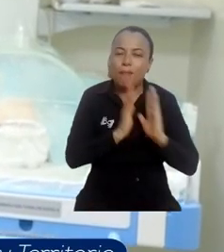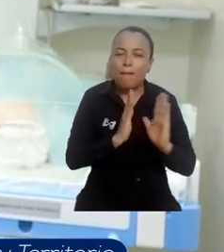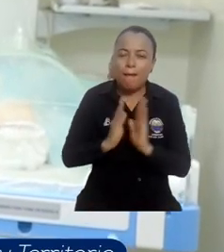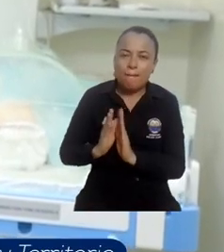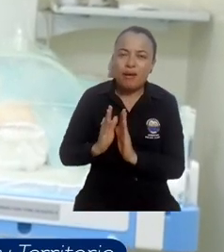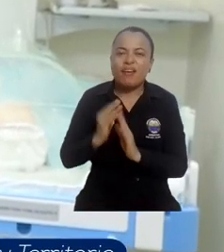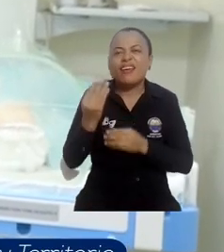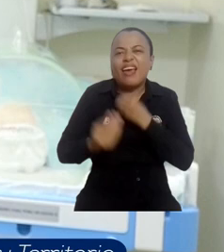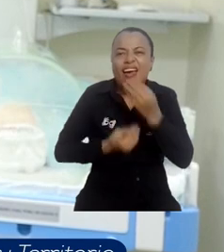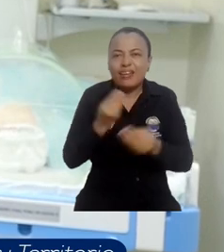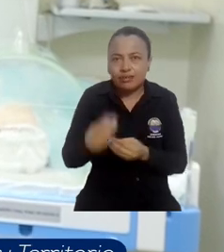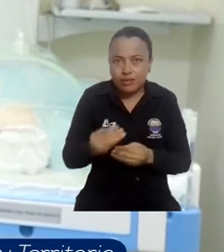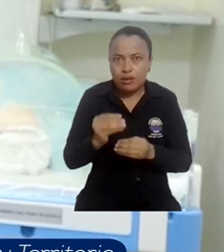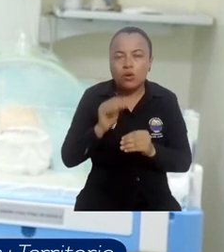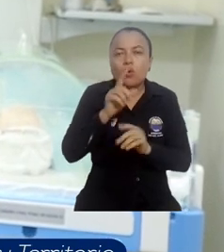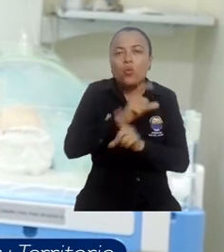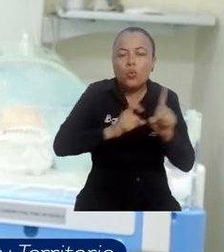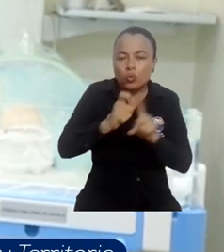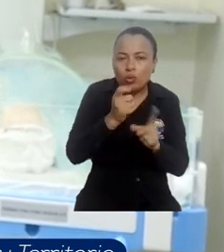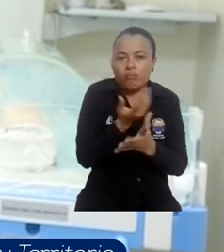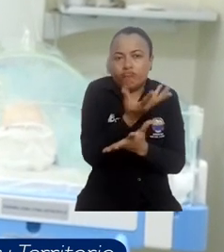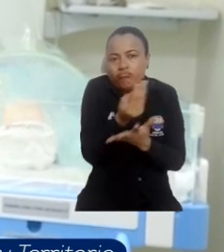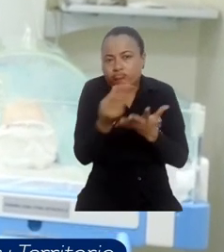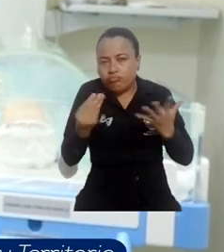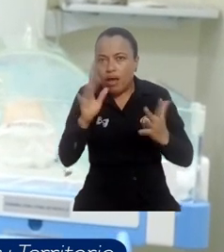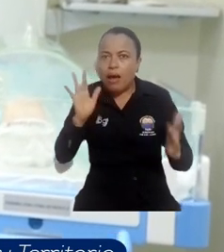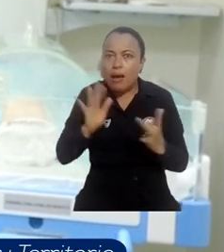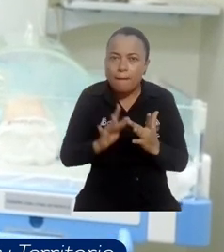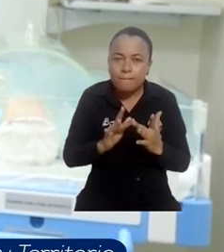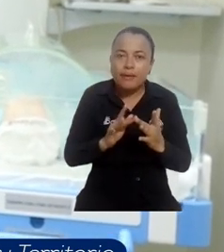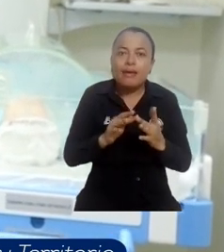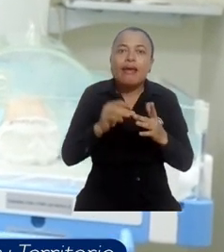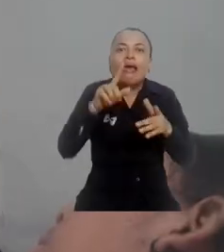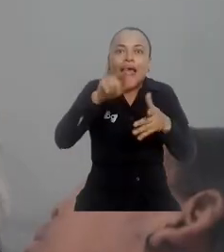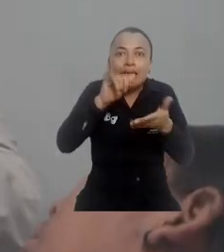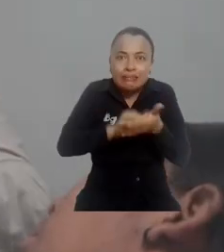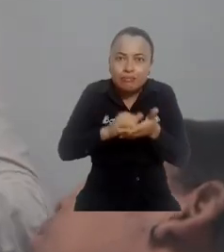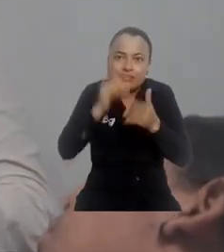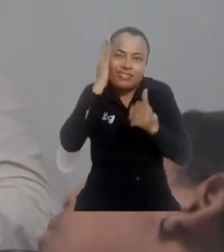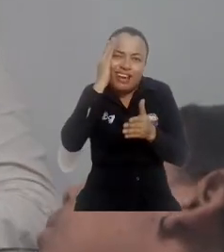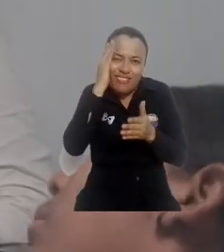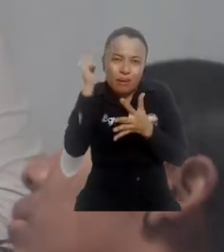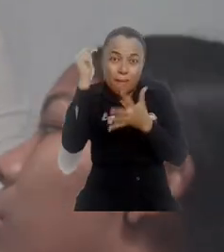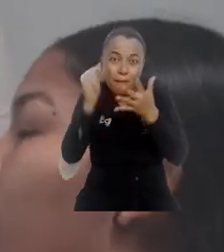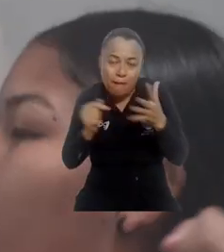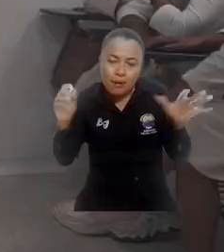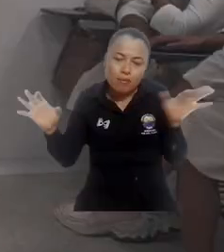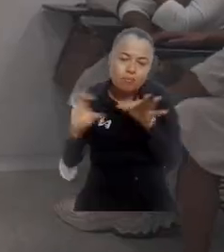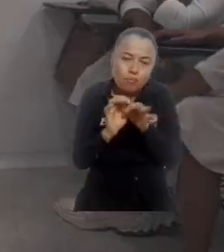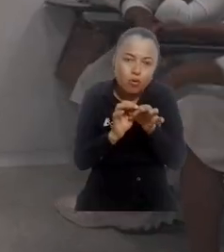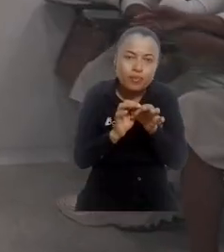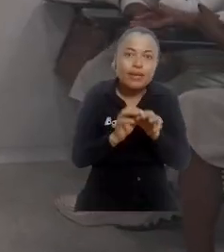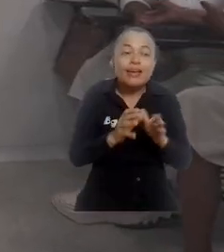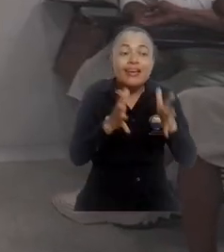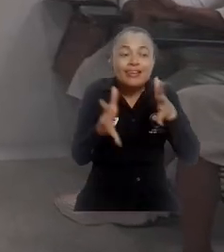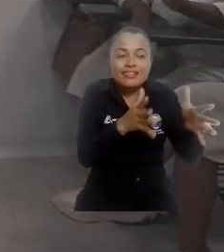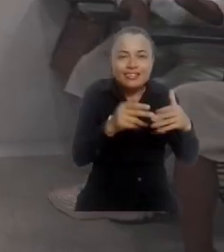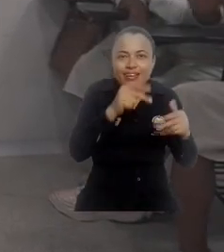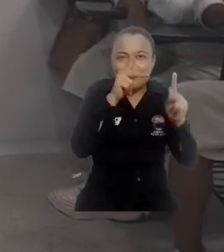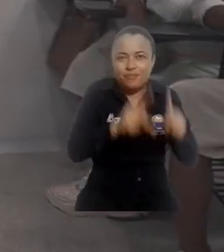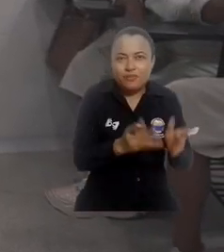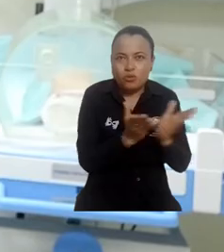recién nacido que podamos pues realmente articular estos saberes, enseñarle a nuestros estudiantes cómo es esa